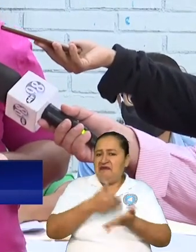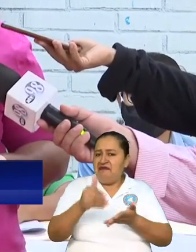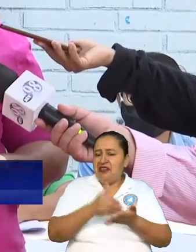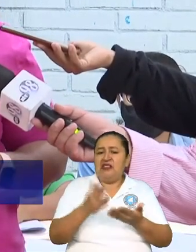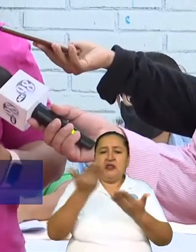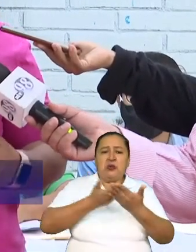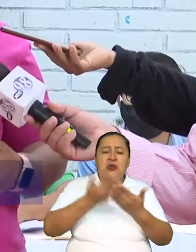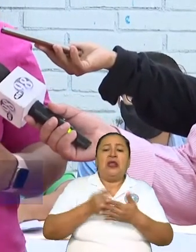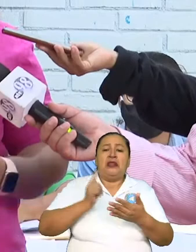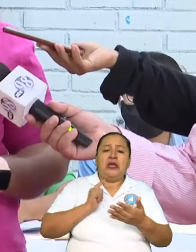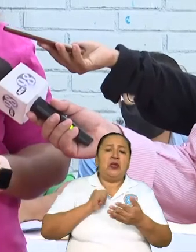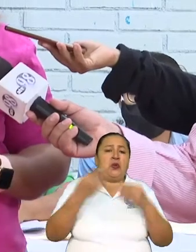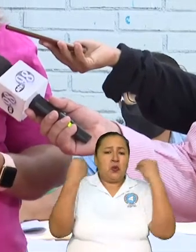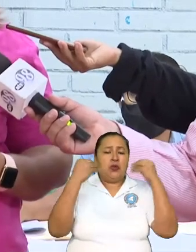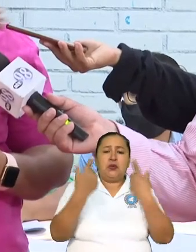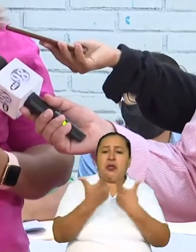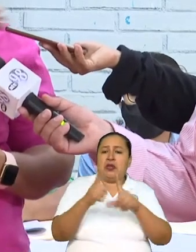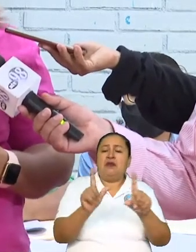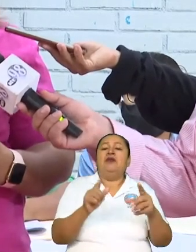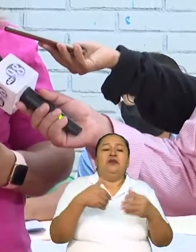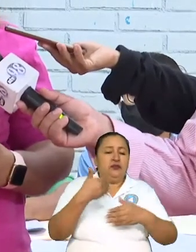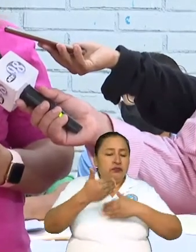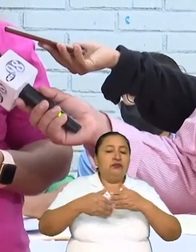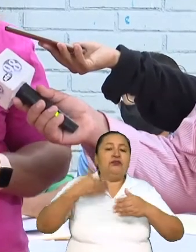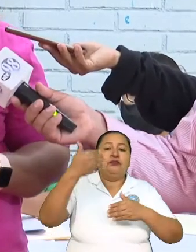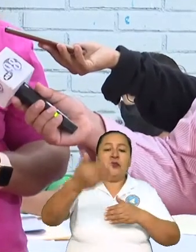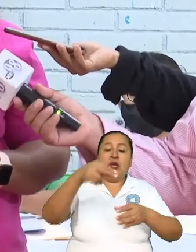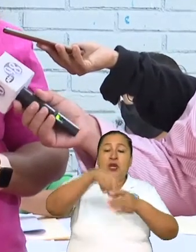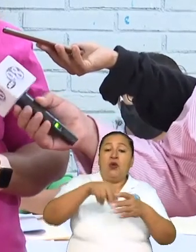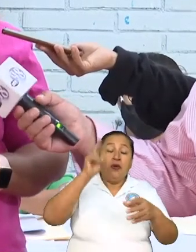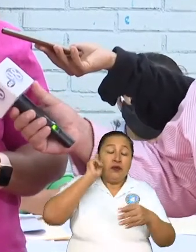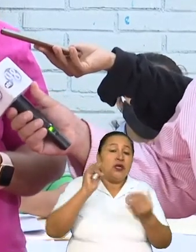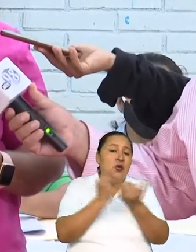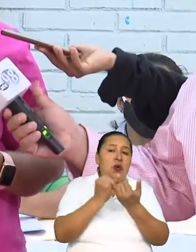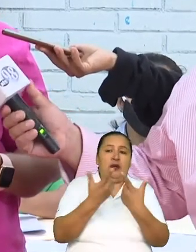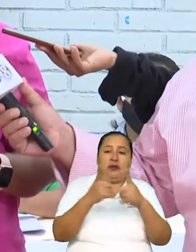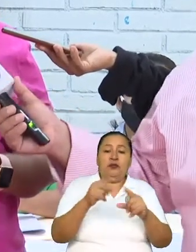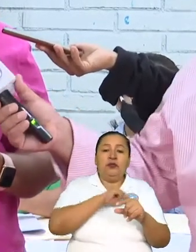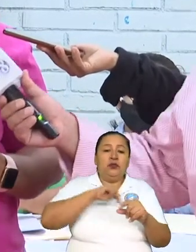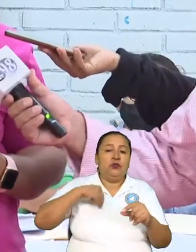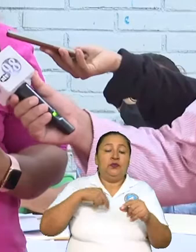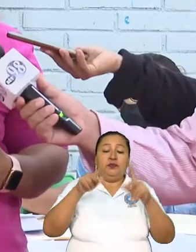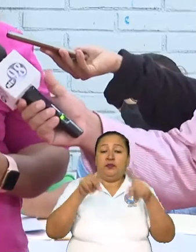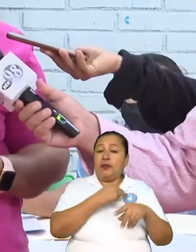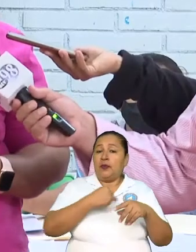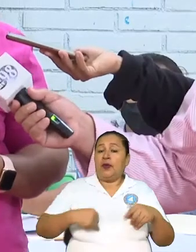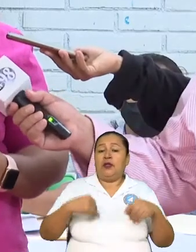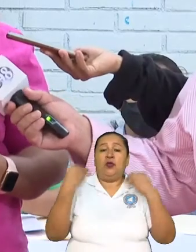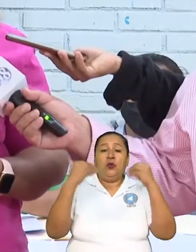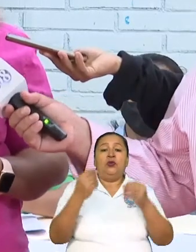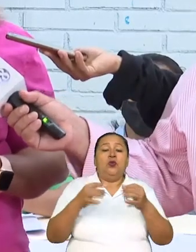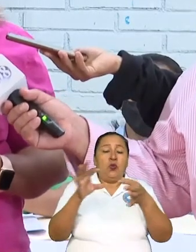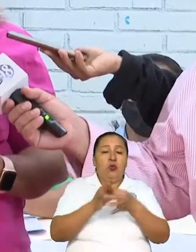donde tienen una educación gratuita, aún en el paso que van a dar para la universidad. Nosotros como Ministerio de Educación, en conjunto con el CNU